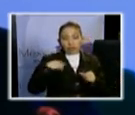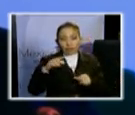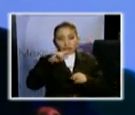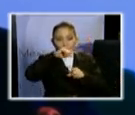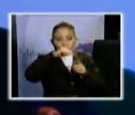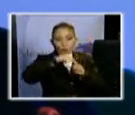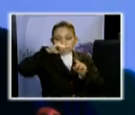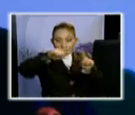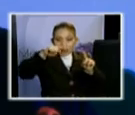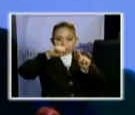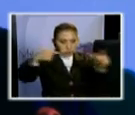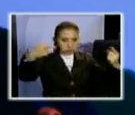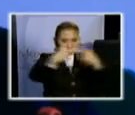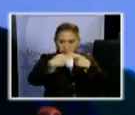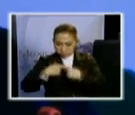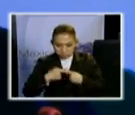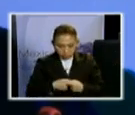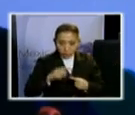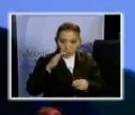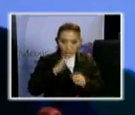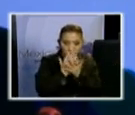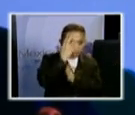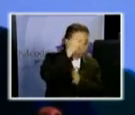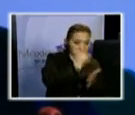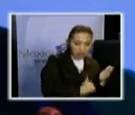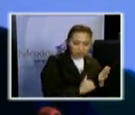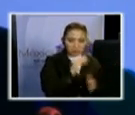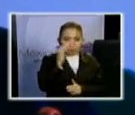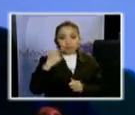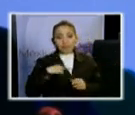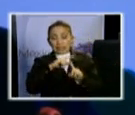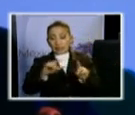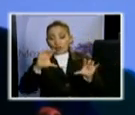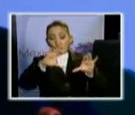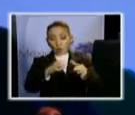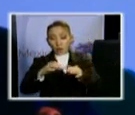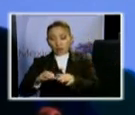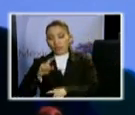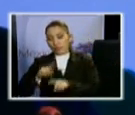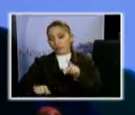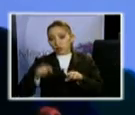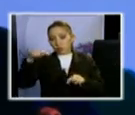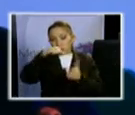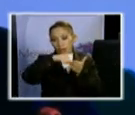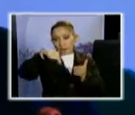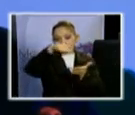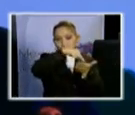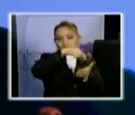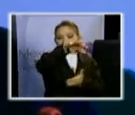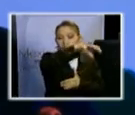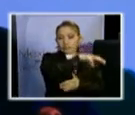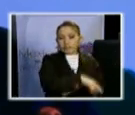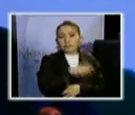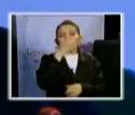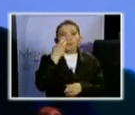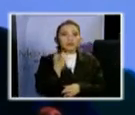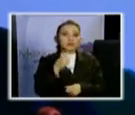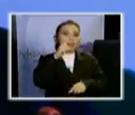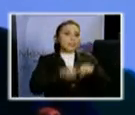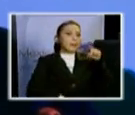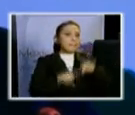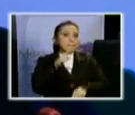de lugar en lugar y desde luego que la extensión de la vulnerabilidad de las diferentes comunidades también varía de lugar en lugar. Por tanto,